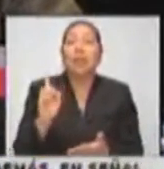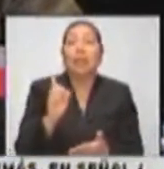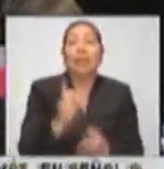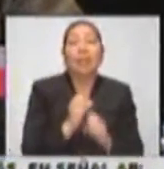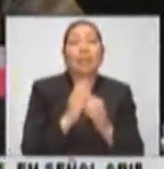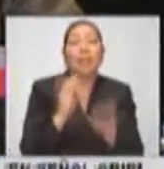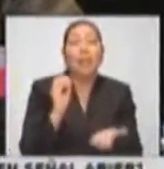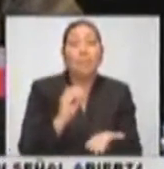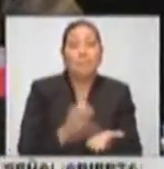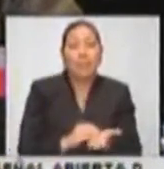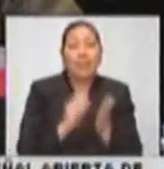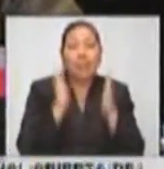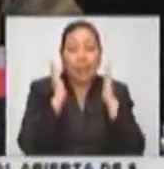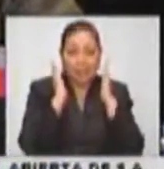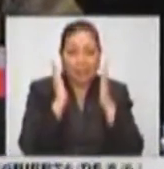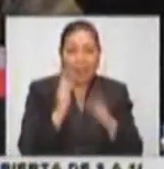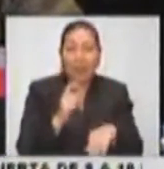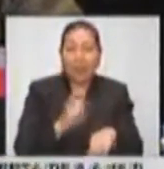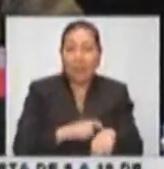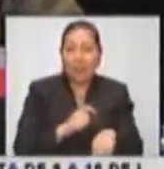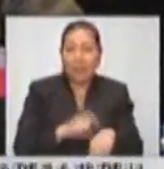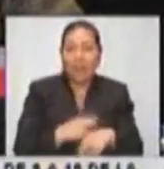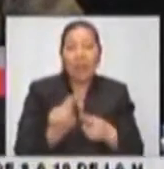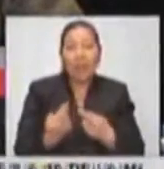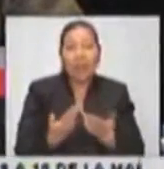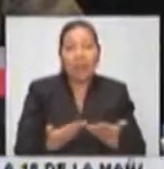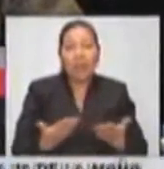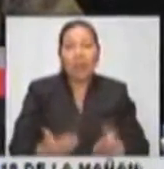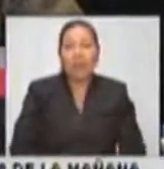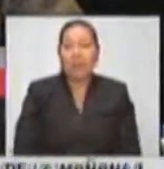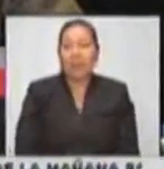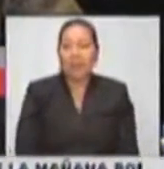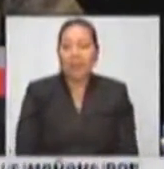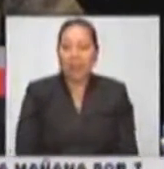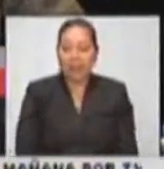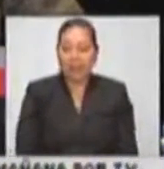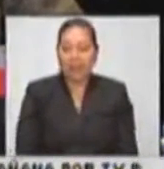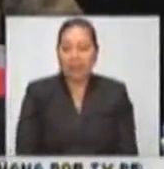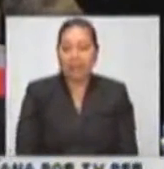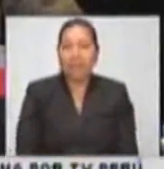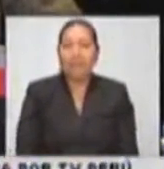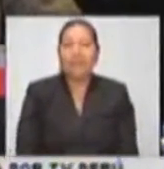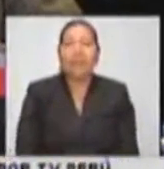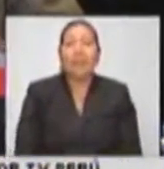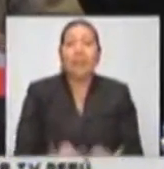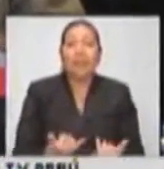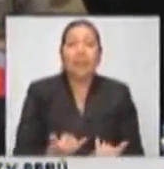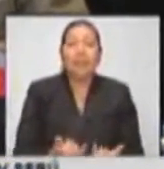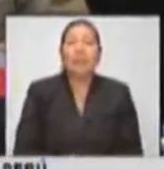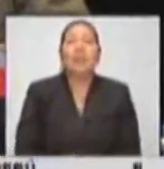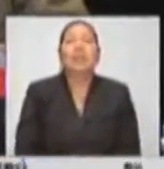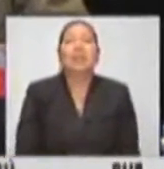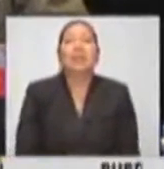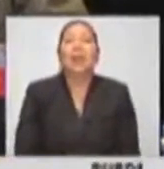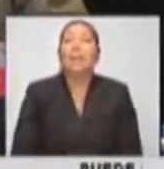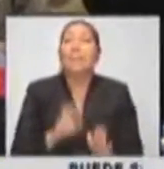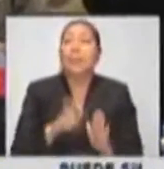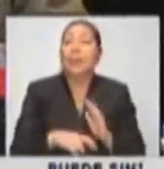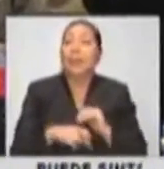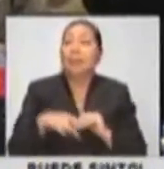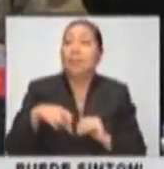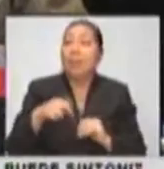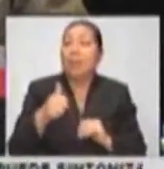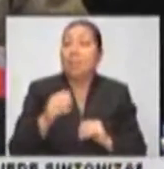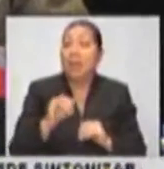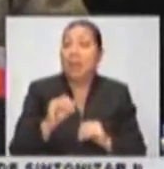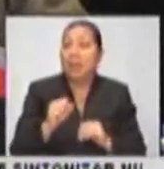día más atención, tiempo, recursos. Siguiente, por favor. Y entonces esto fue lo que fue el programa País, ¿no es cierto?